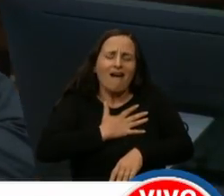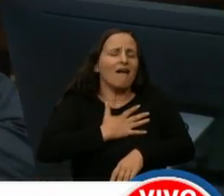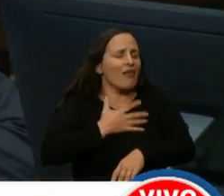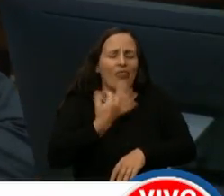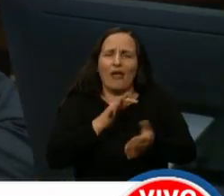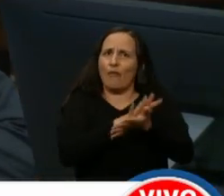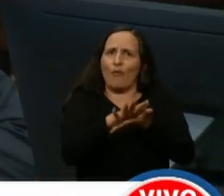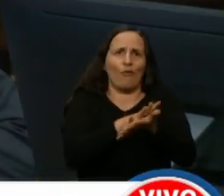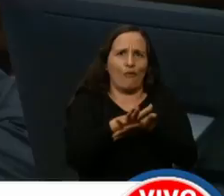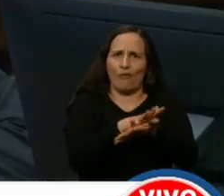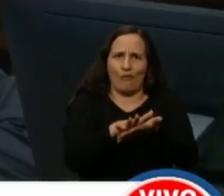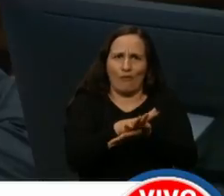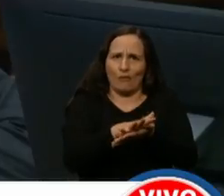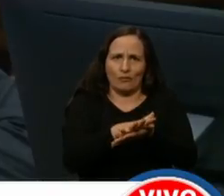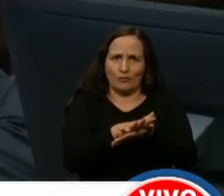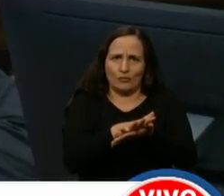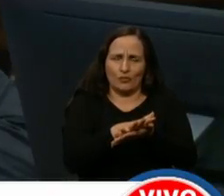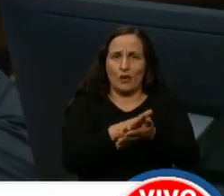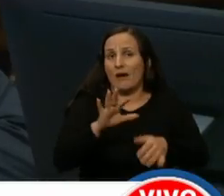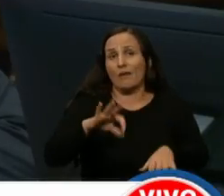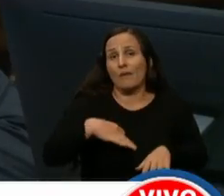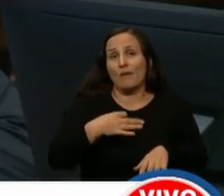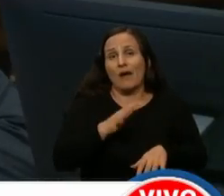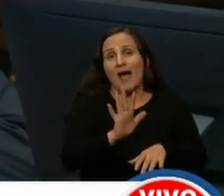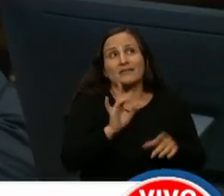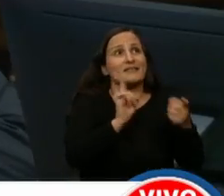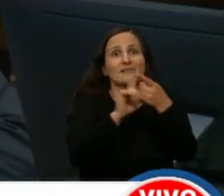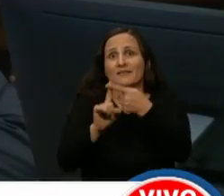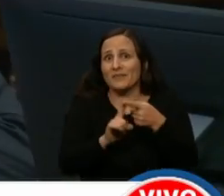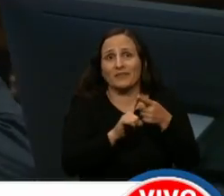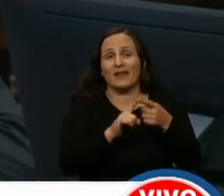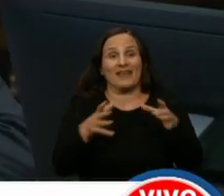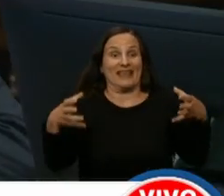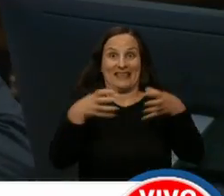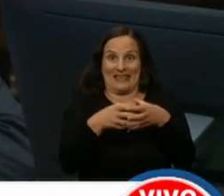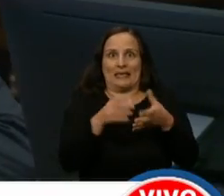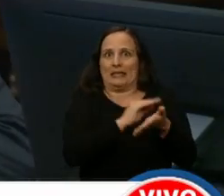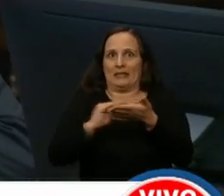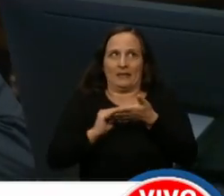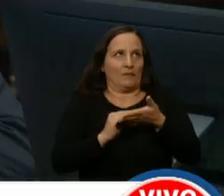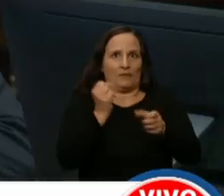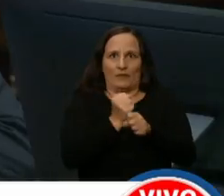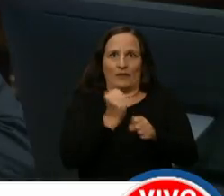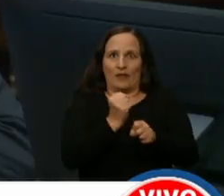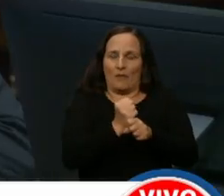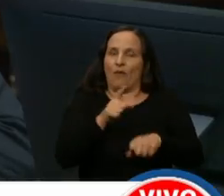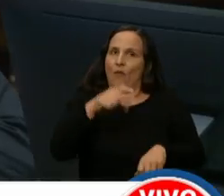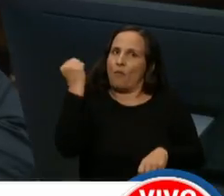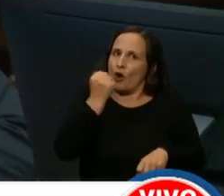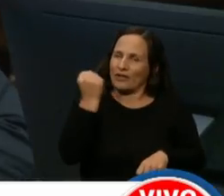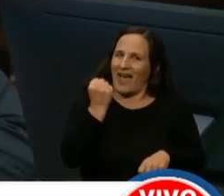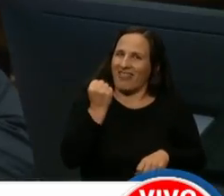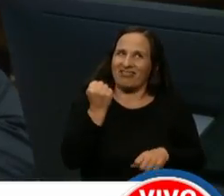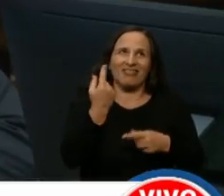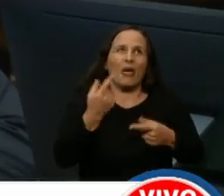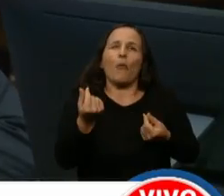enmendar y que en la vida relacional y funcional de un cuerpo de representantes importa valores